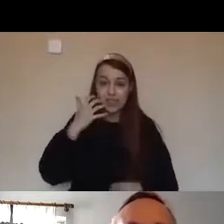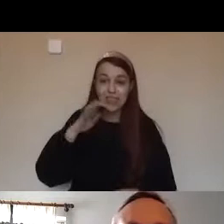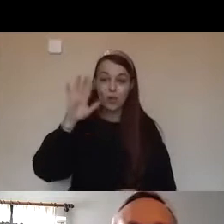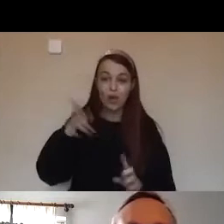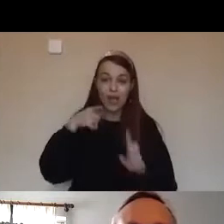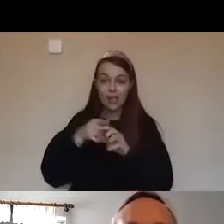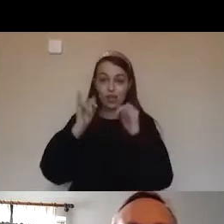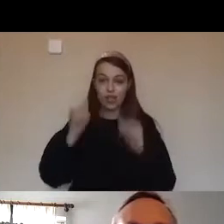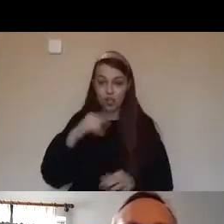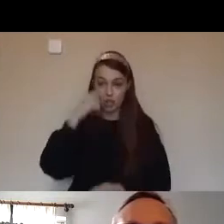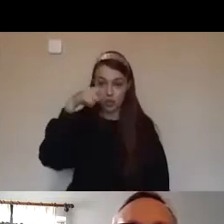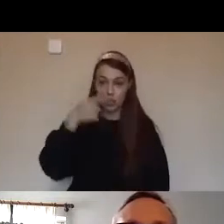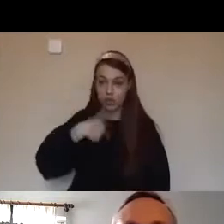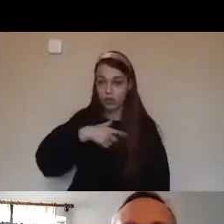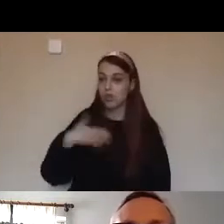destinos culturales